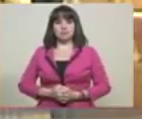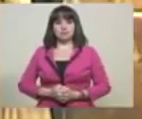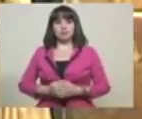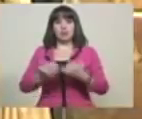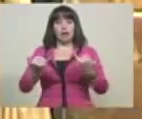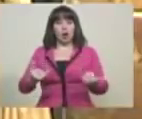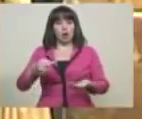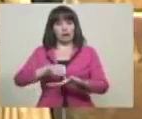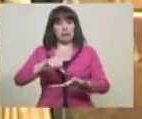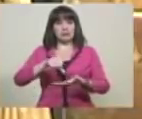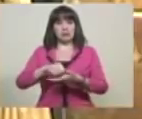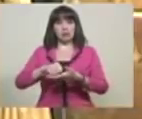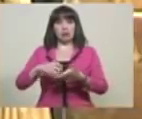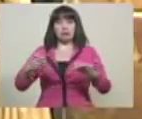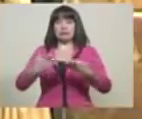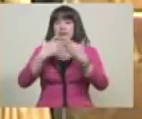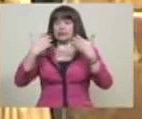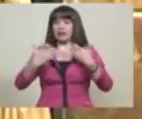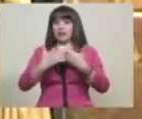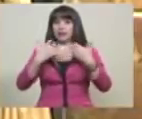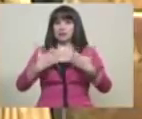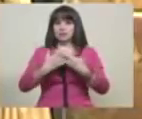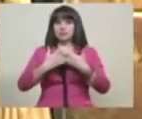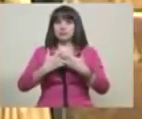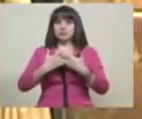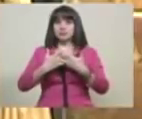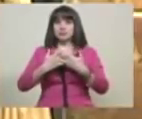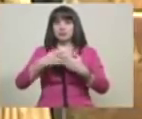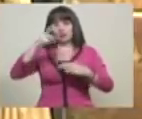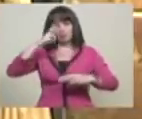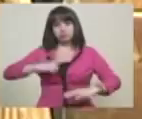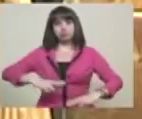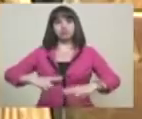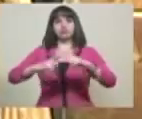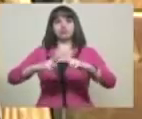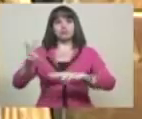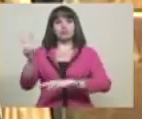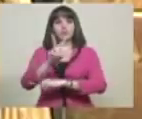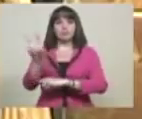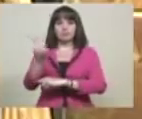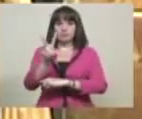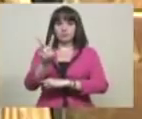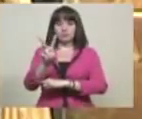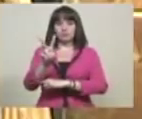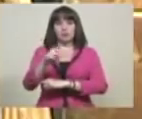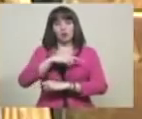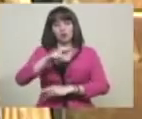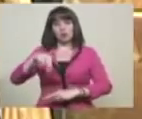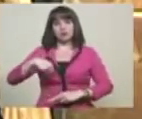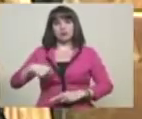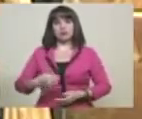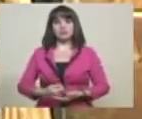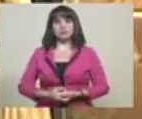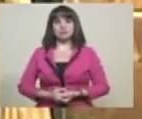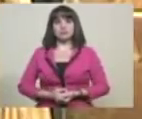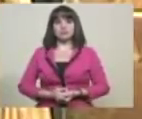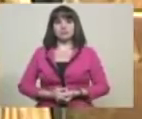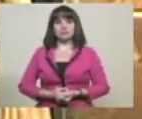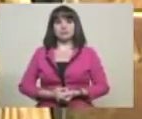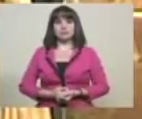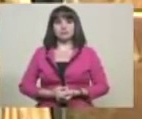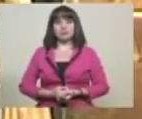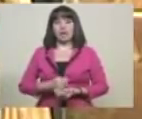Estamos en el centro de un gran combate, como sabe toda Venezuela, por la dignidad de Venezuela, la dignidad nuestra. Apenas